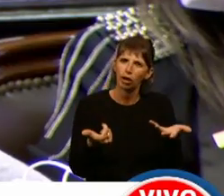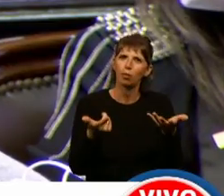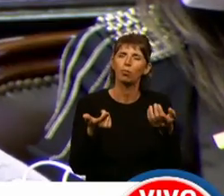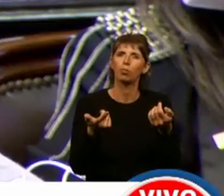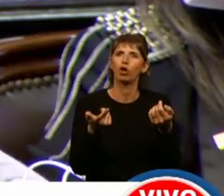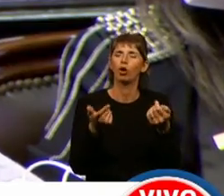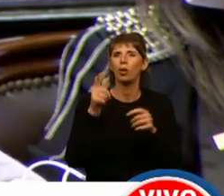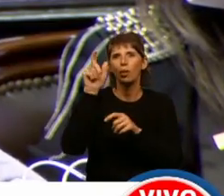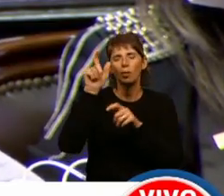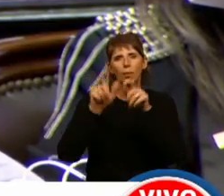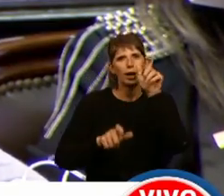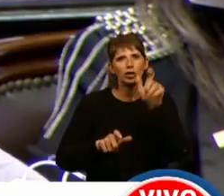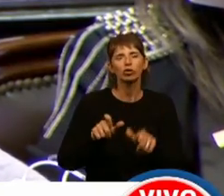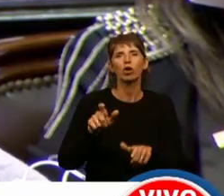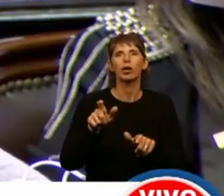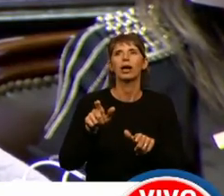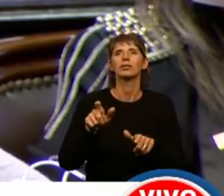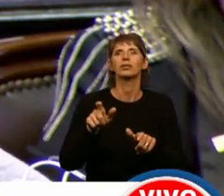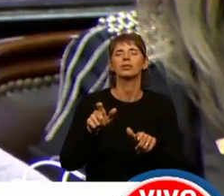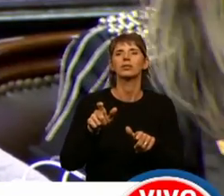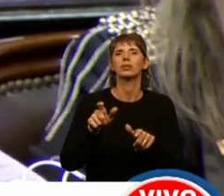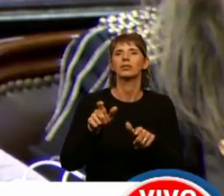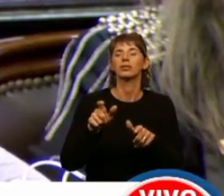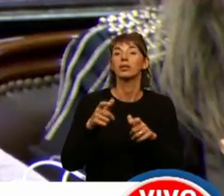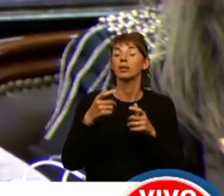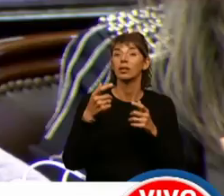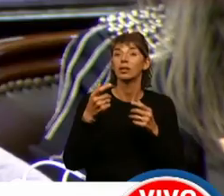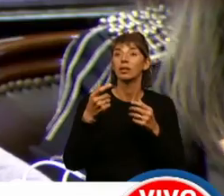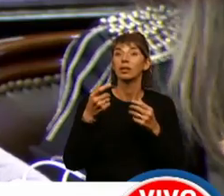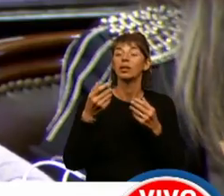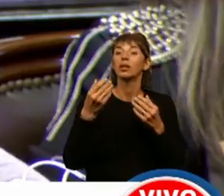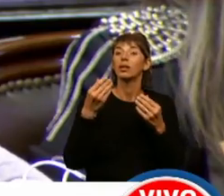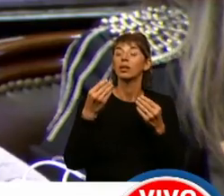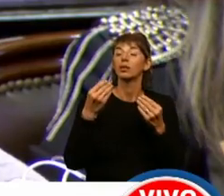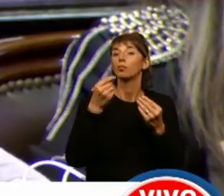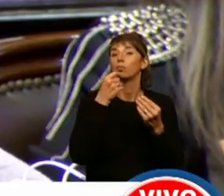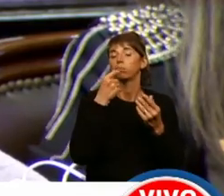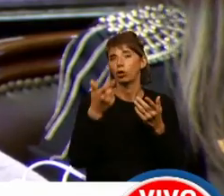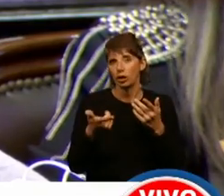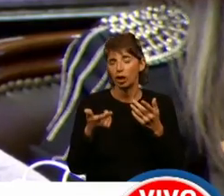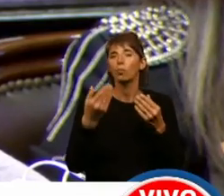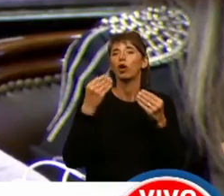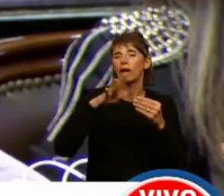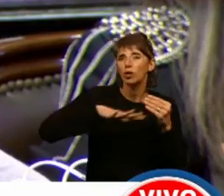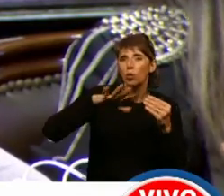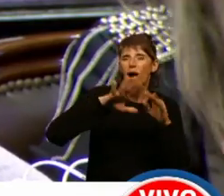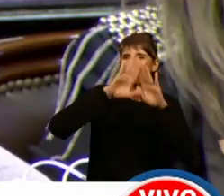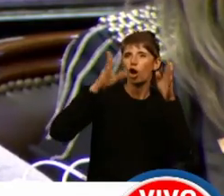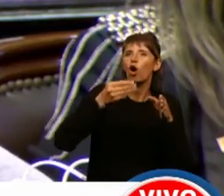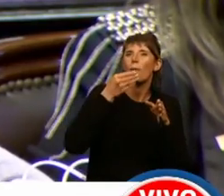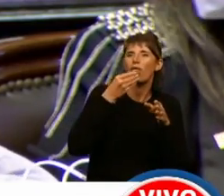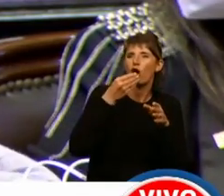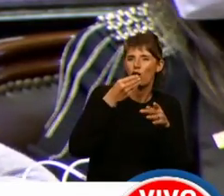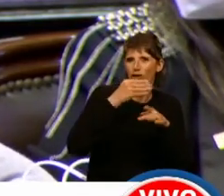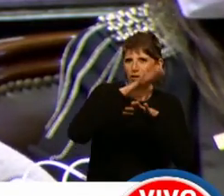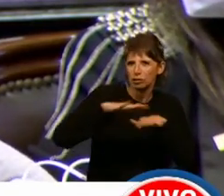están también acompañando a aquellas personas que más lo necesitan como son por ejemplo los comedores comunitarios y